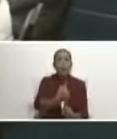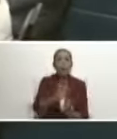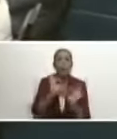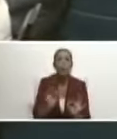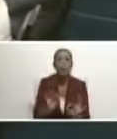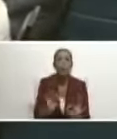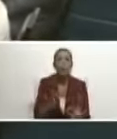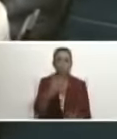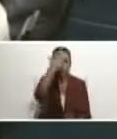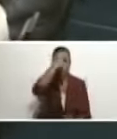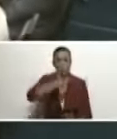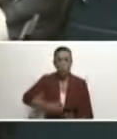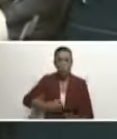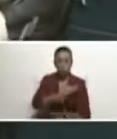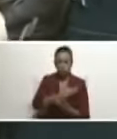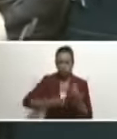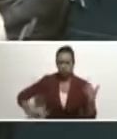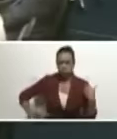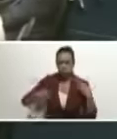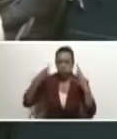desde el punto de vista,